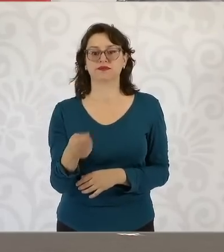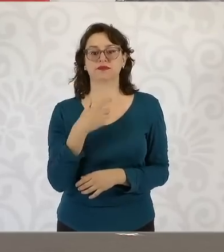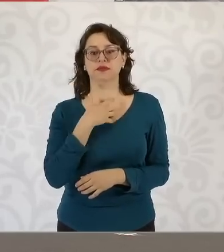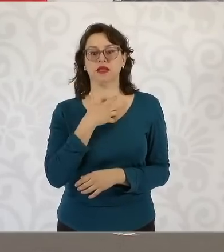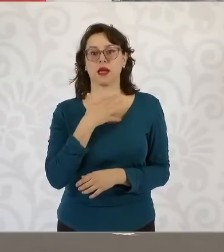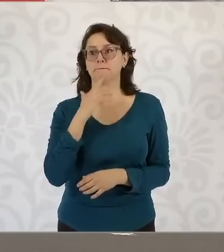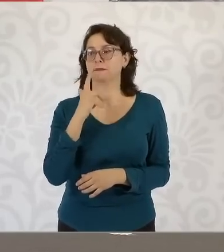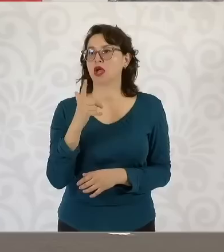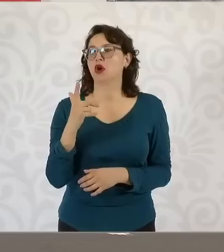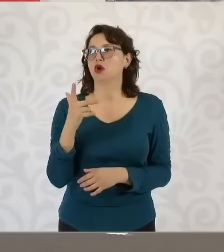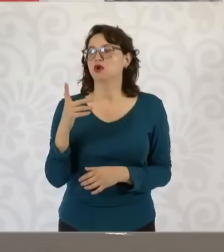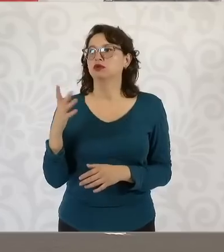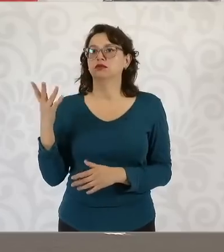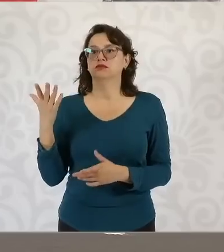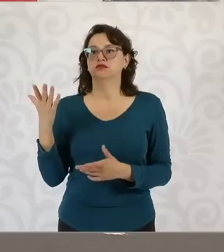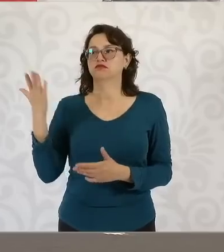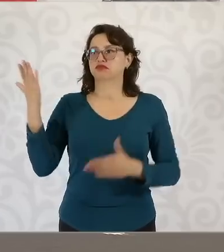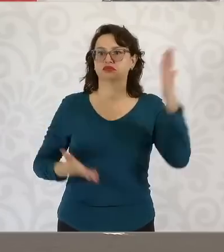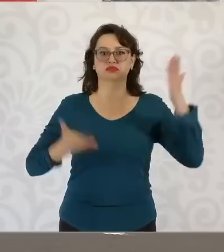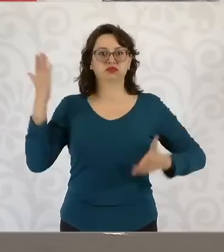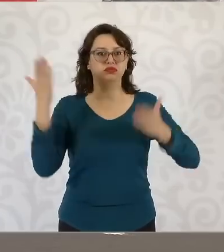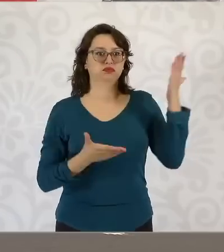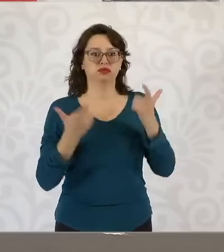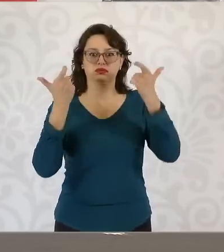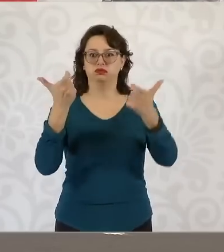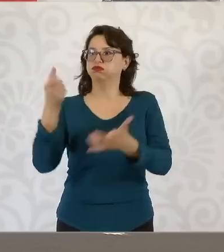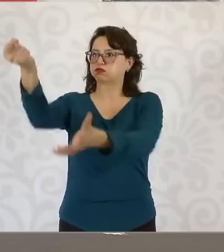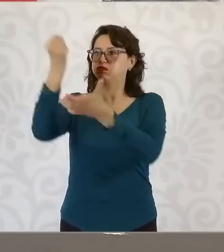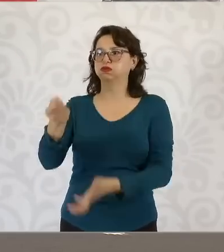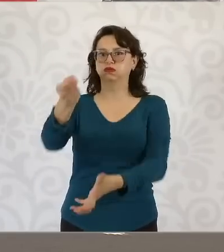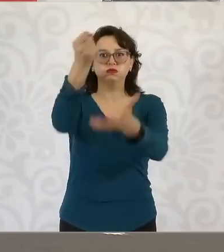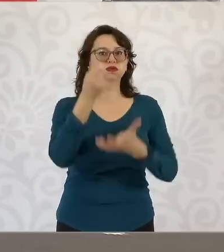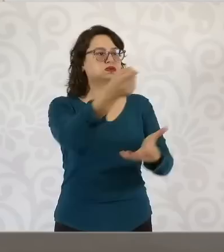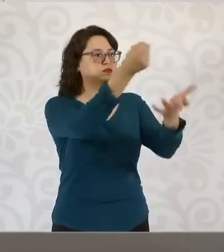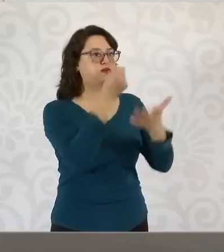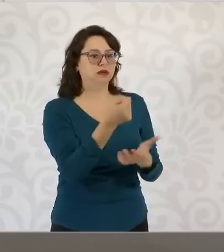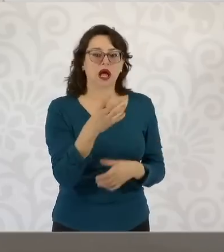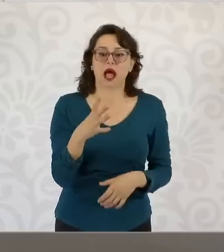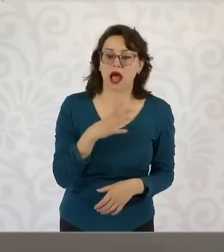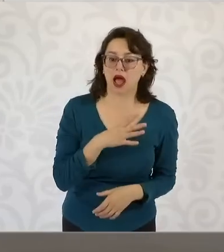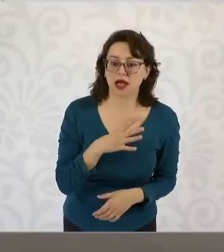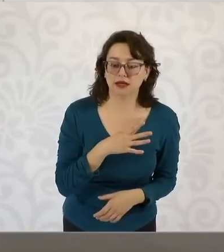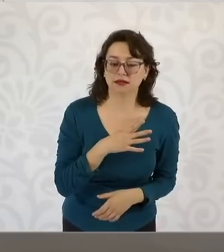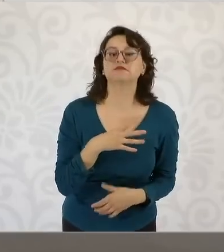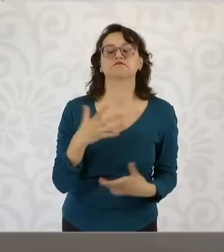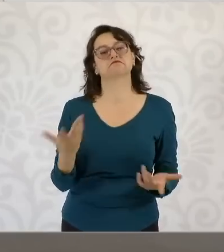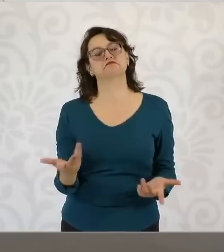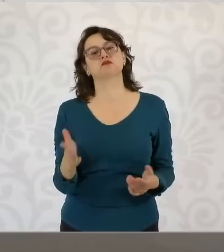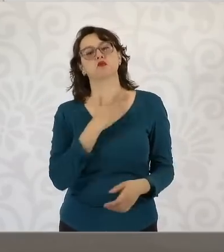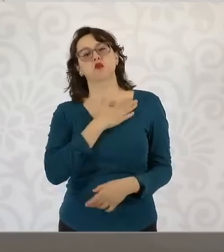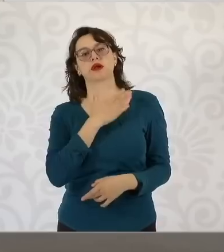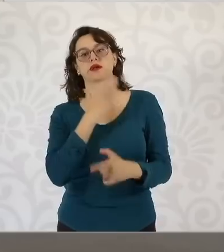reinversión y más capital llegando a nuestro país por todas las vías. Es muy buena noticia. La siguiente, por